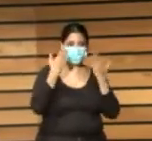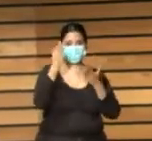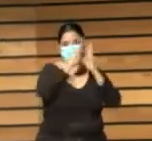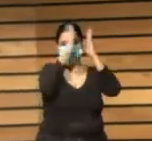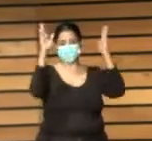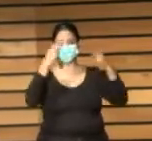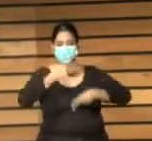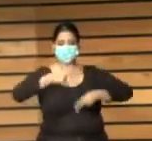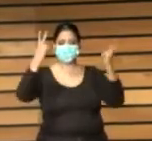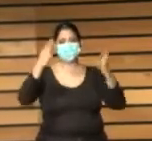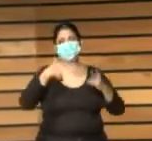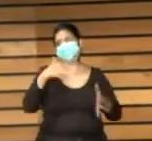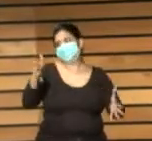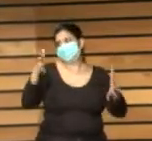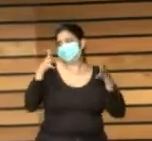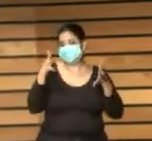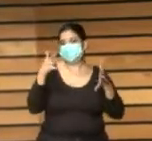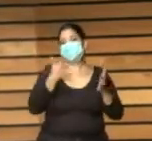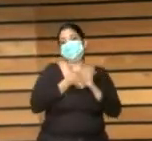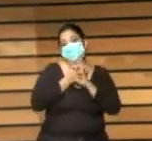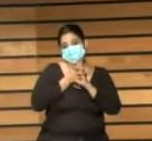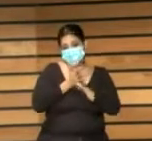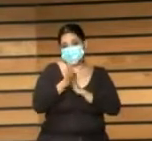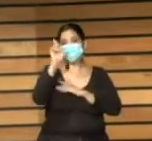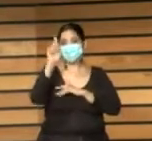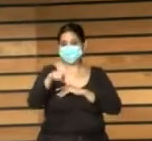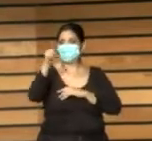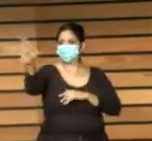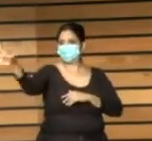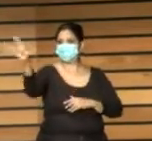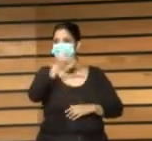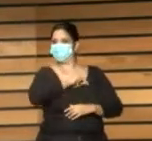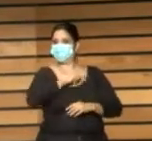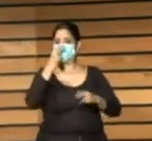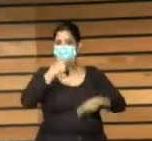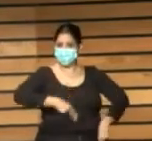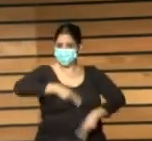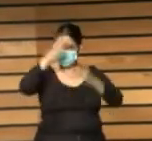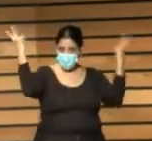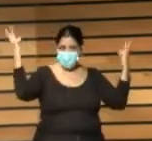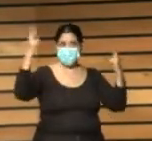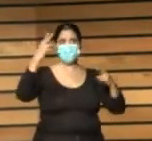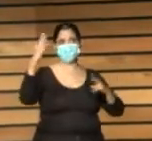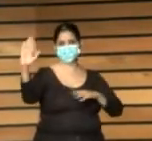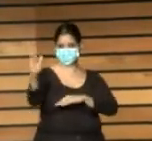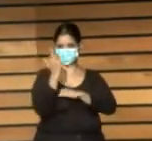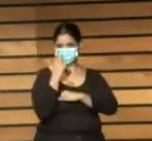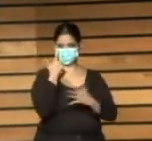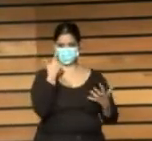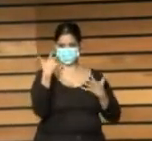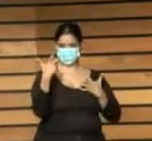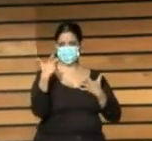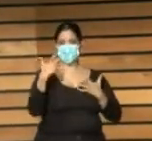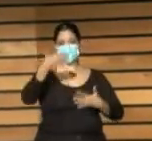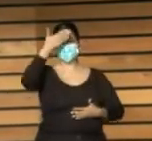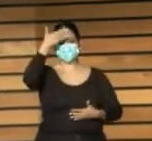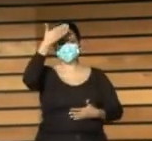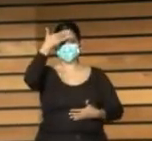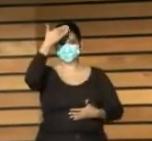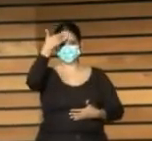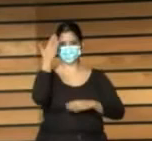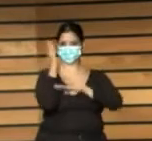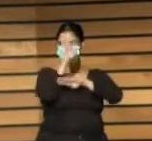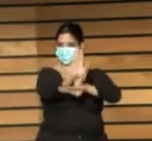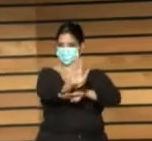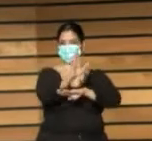encantado. Hubiera significado también el reconocimiento más público, más notorio, del papel central que otorgamos desde